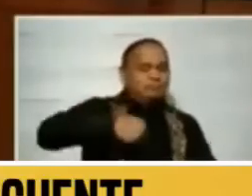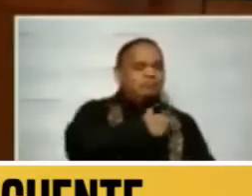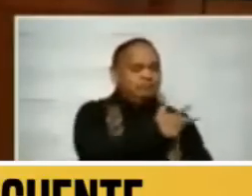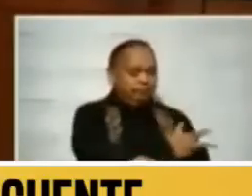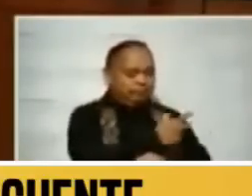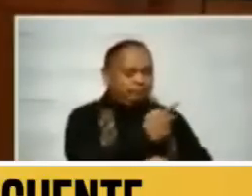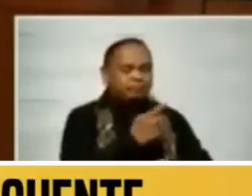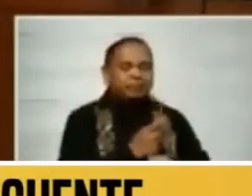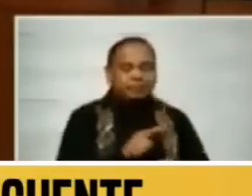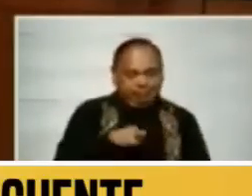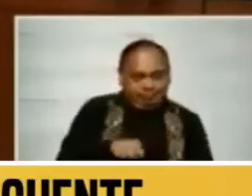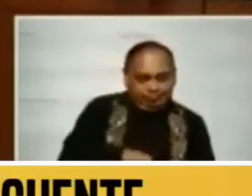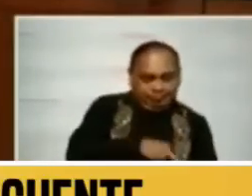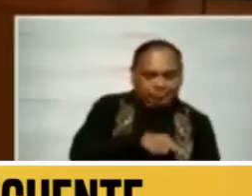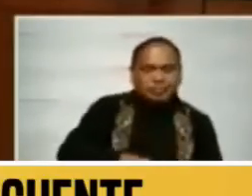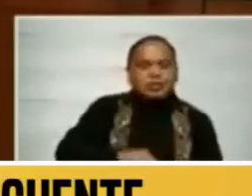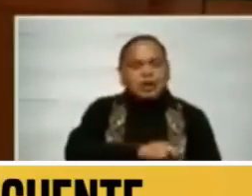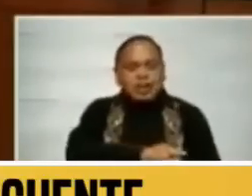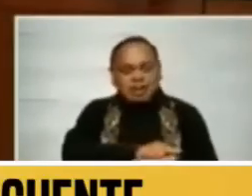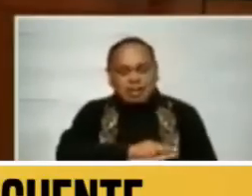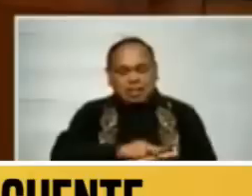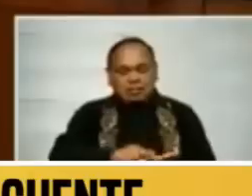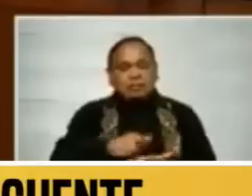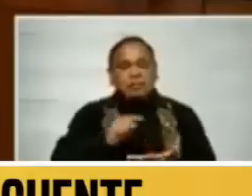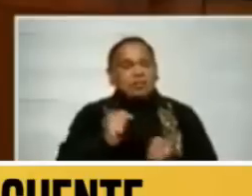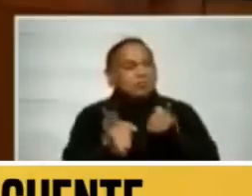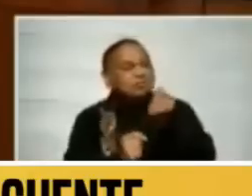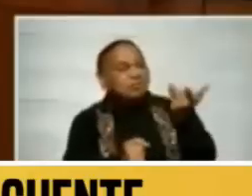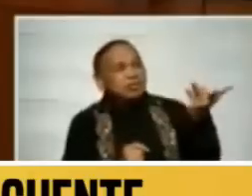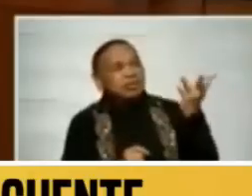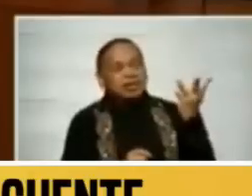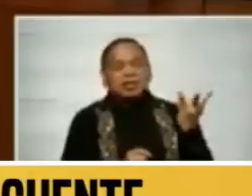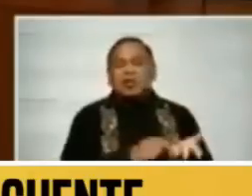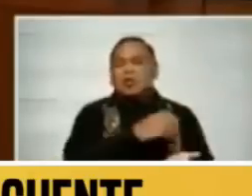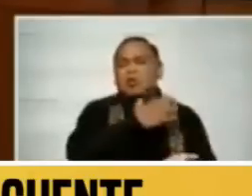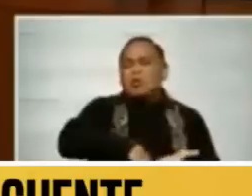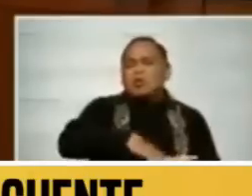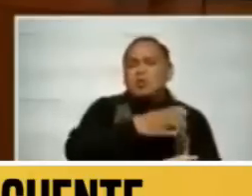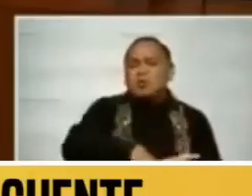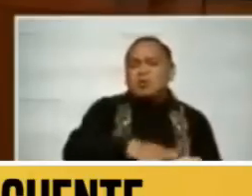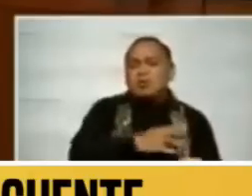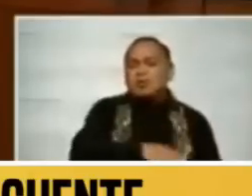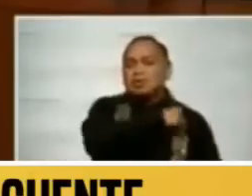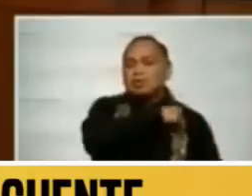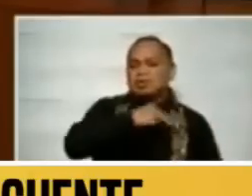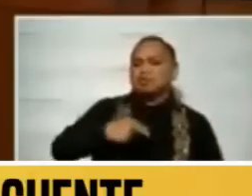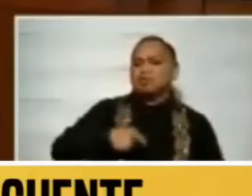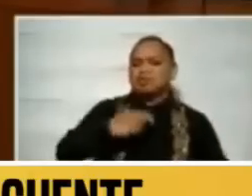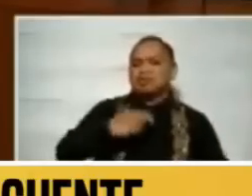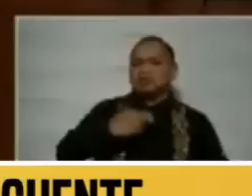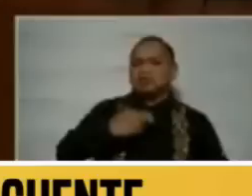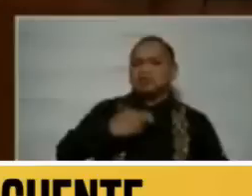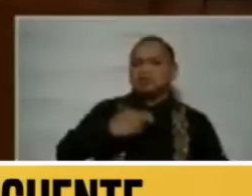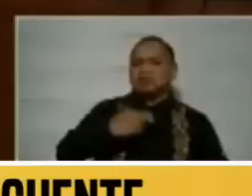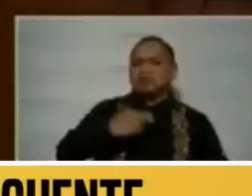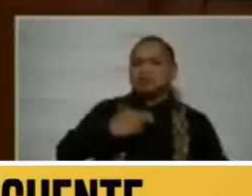que nuestros votos fueron limpios y no como los de ellos, comprados. Nosotros no estamos persiguiendo a